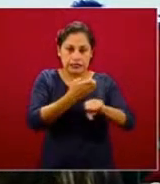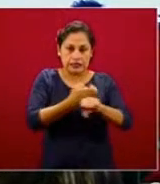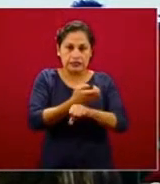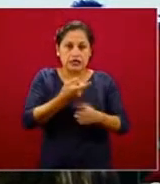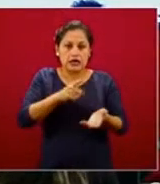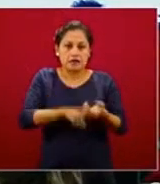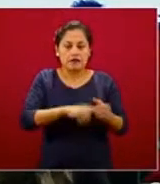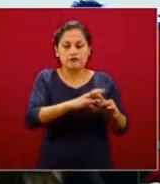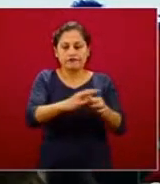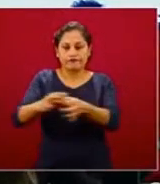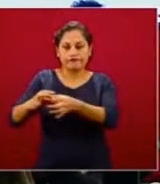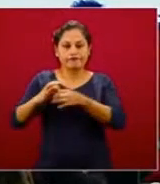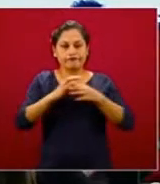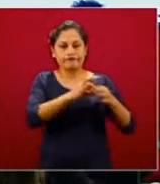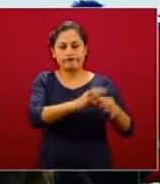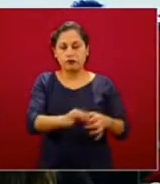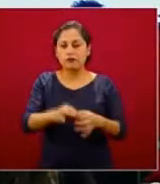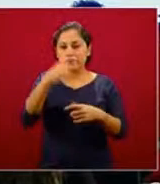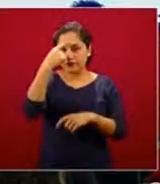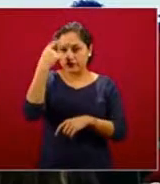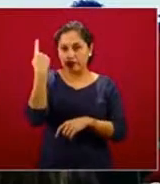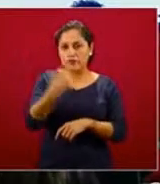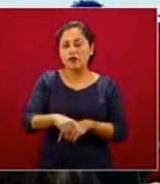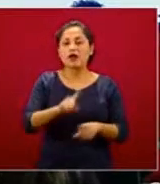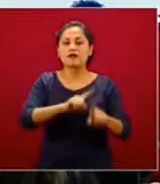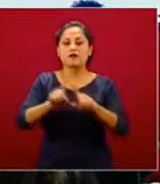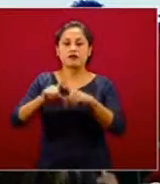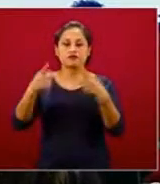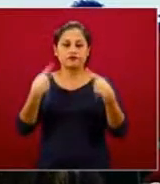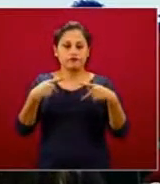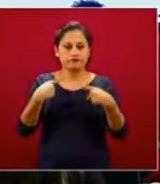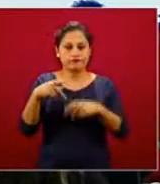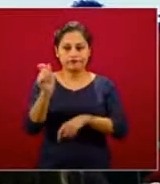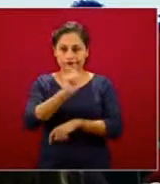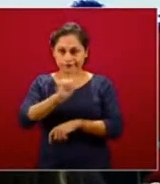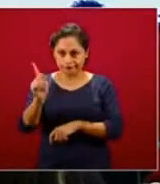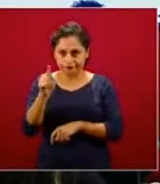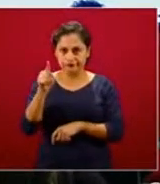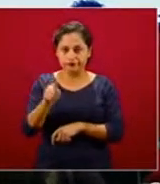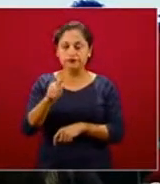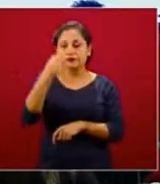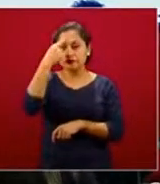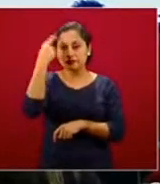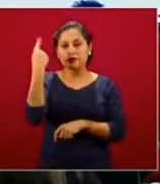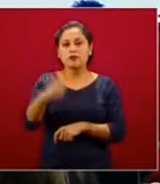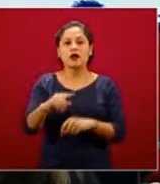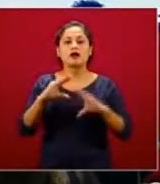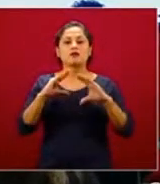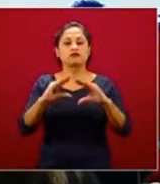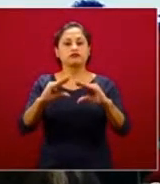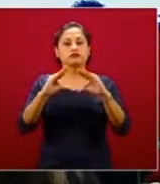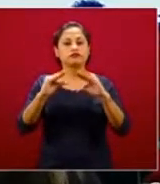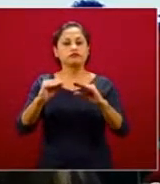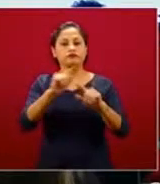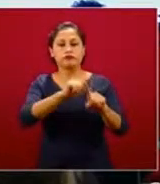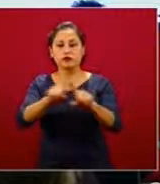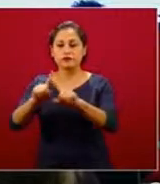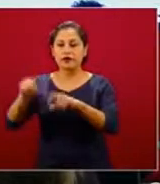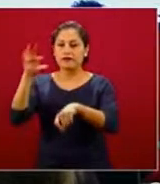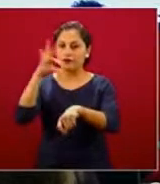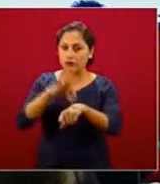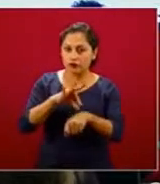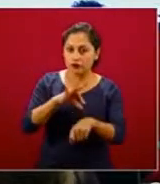colaboradores international clínicos participants. para poder And we were escalar able to una parte de create a capacitación que llegue statewide al primer network nivel de of atención a todos los médicos y clinical